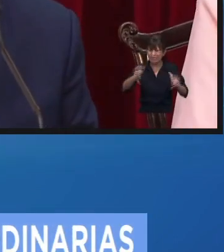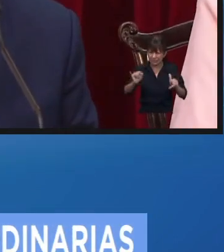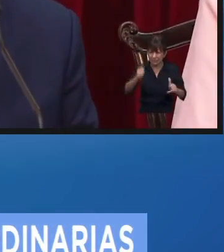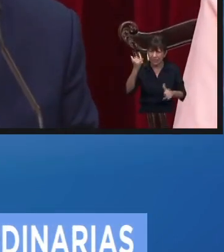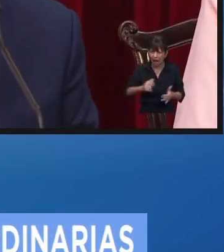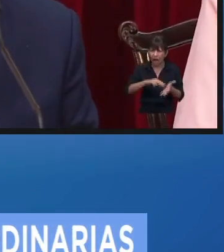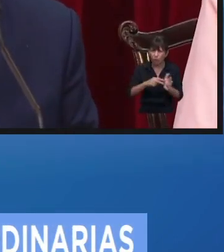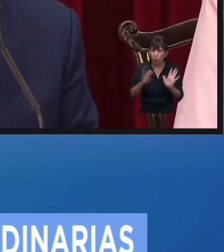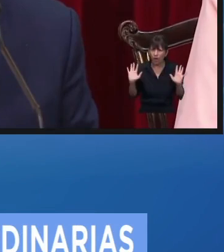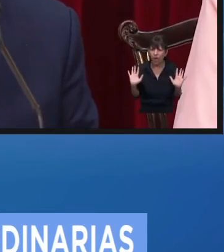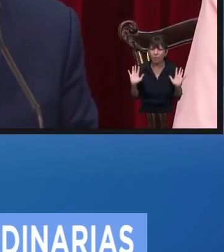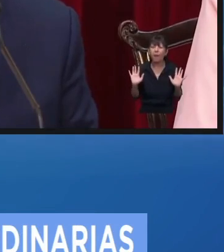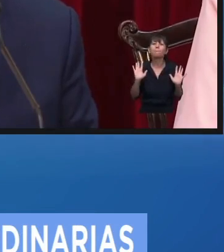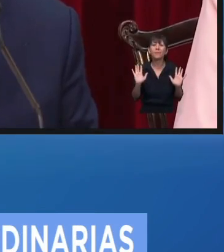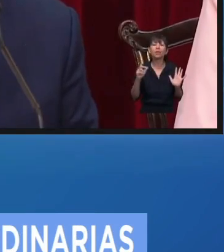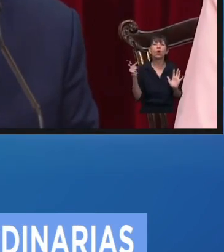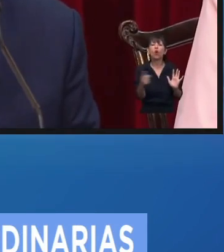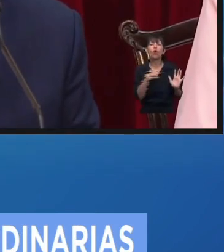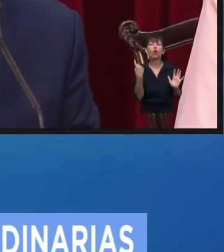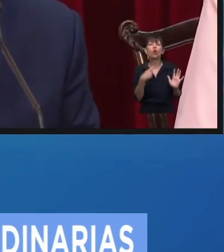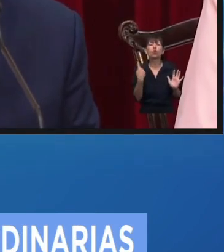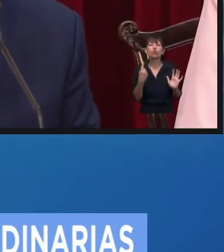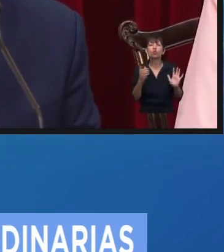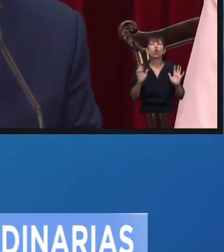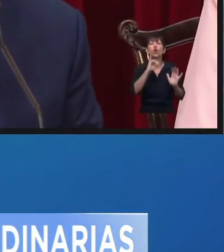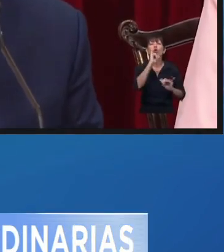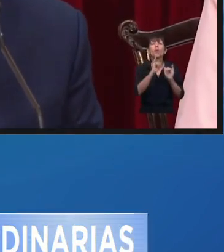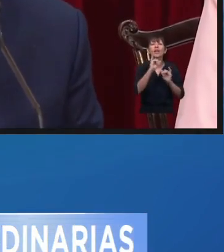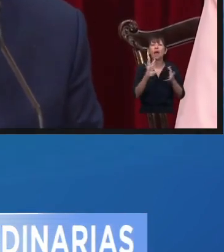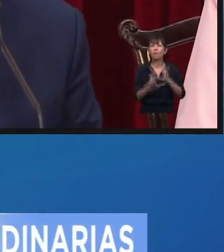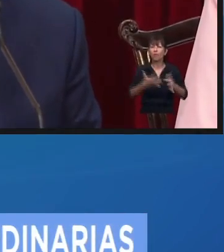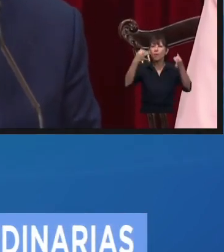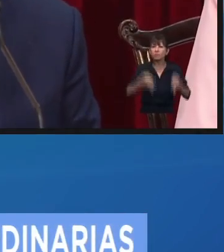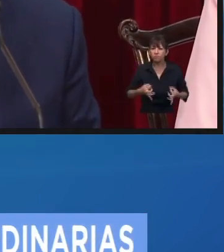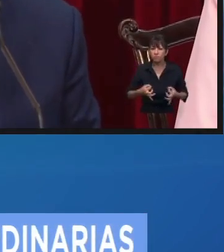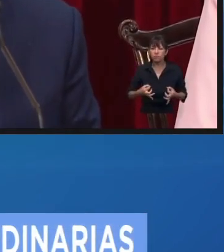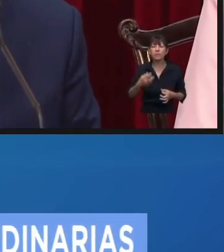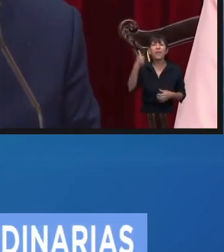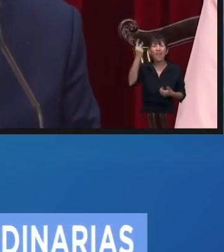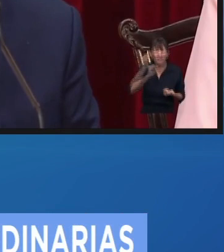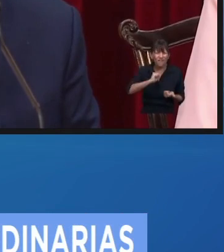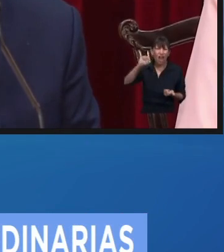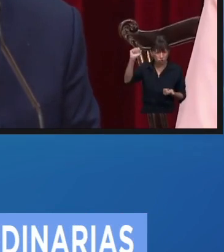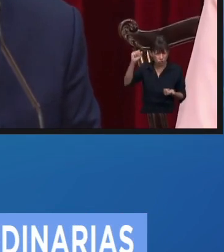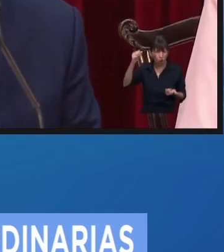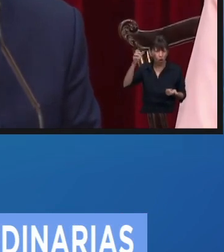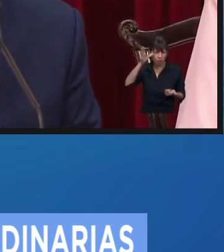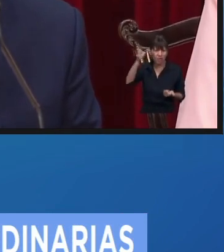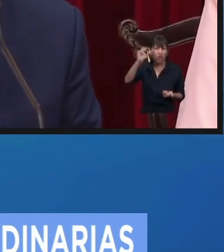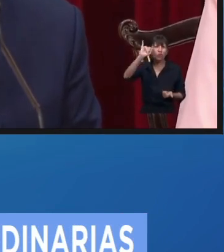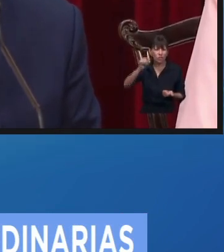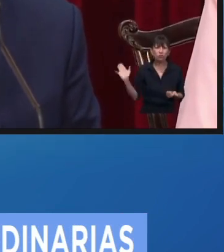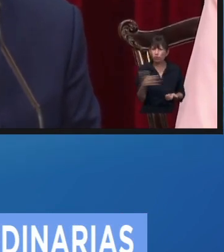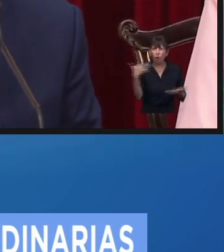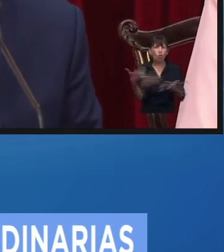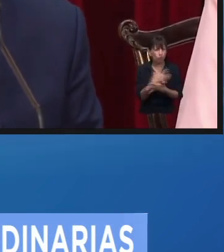Antártida, junto con el presidente y otros ministros, y se anunciaron, bueno, un polo de investigación y un polo logístico. ¿Qué nos puede contar sobre esta política de